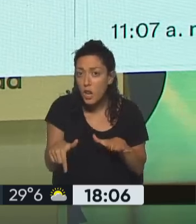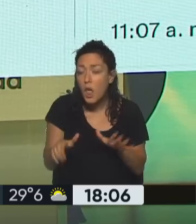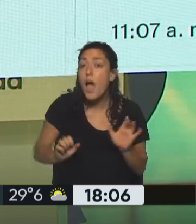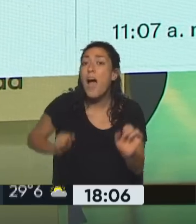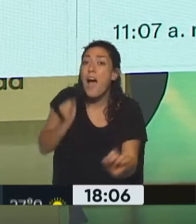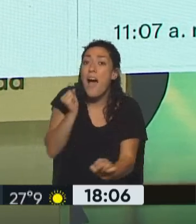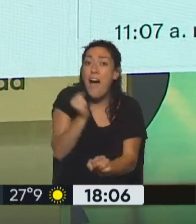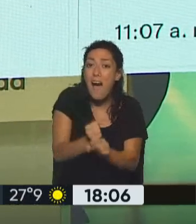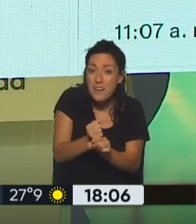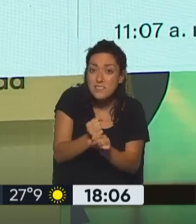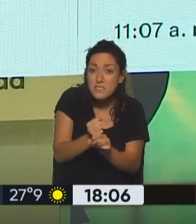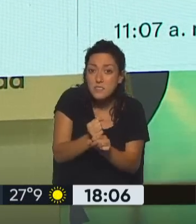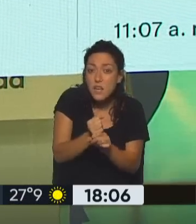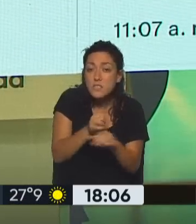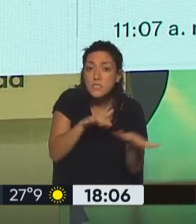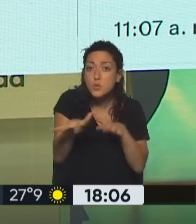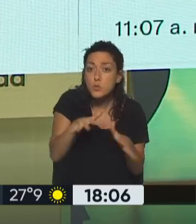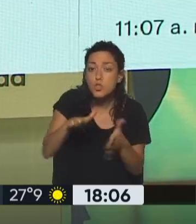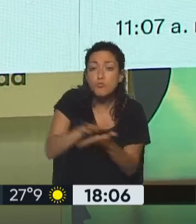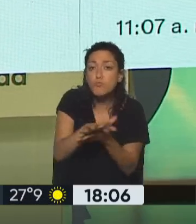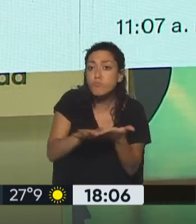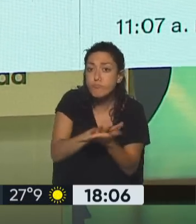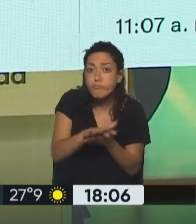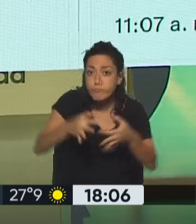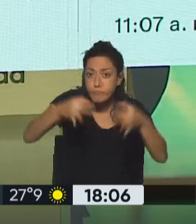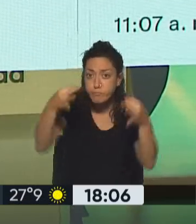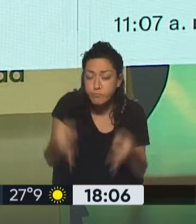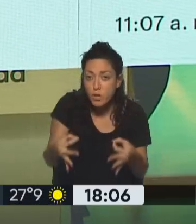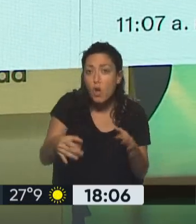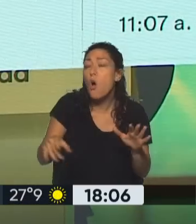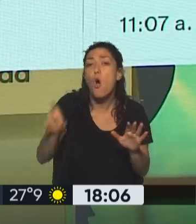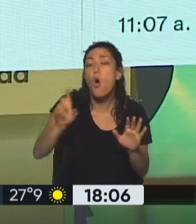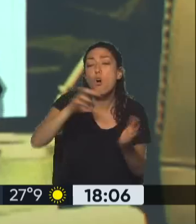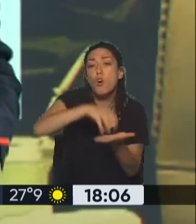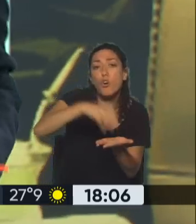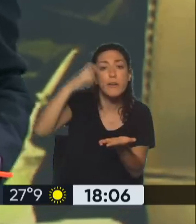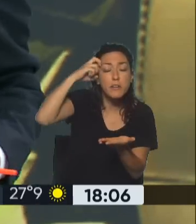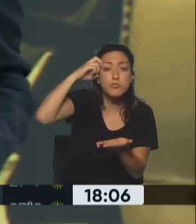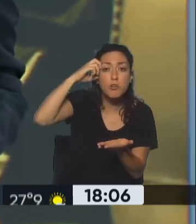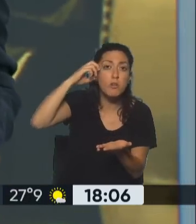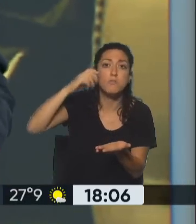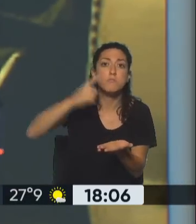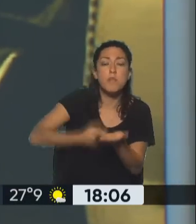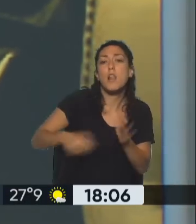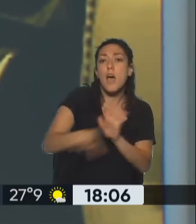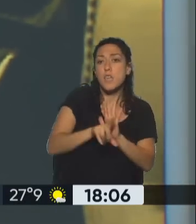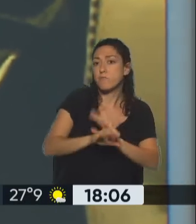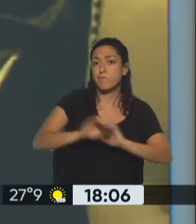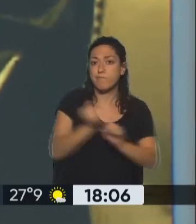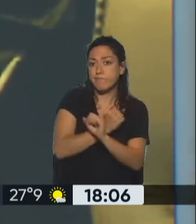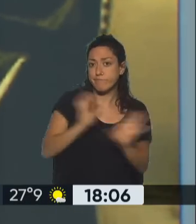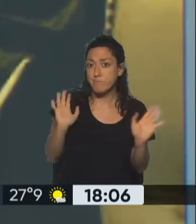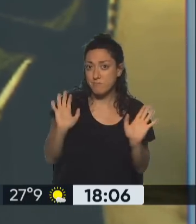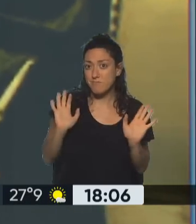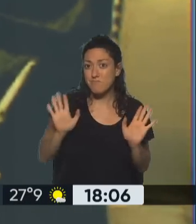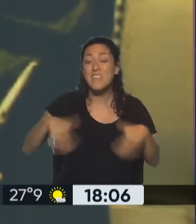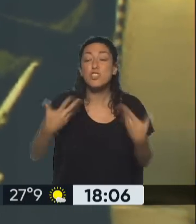se resuelva la cuestión de fondo o el Congreso de una dicte una ley. Y agrega y suma: entonces he